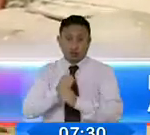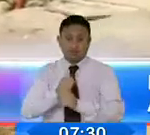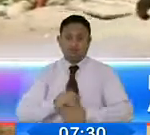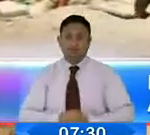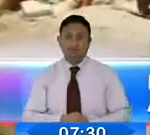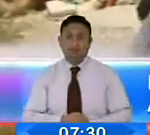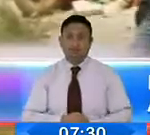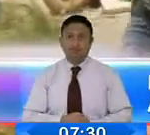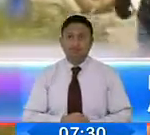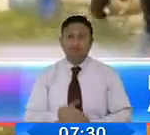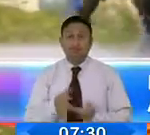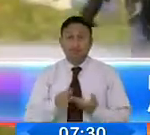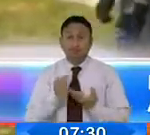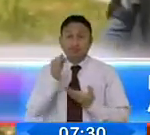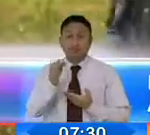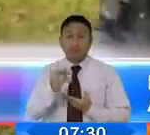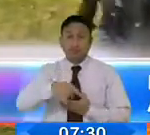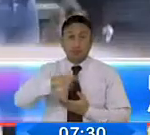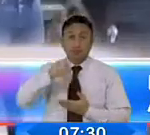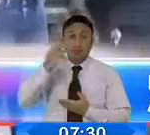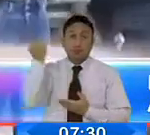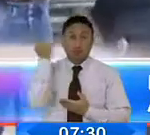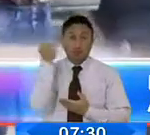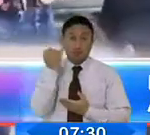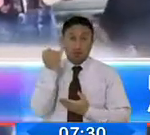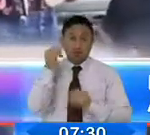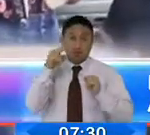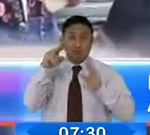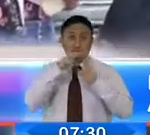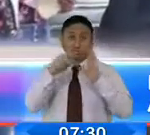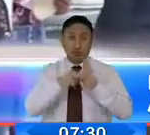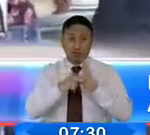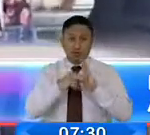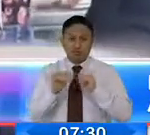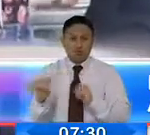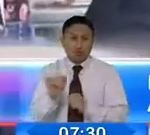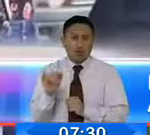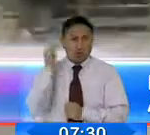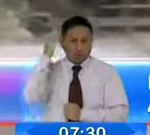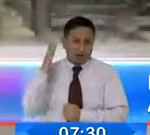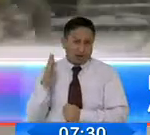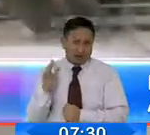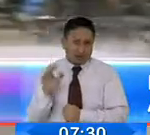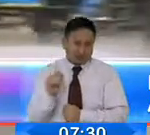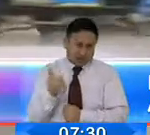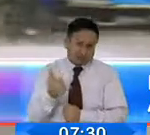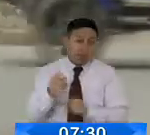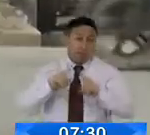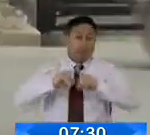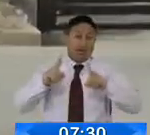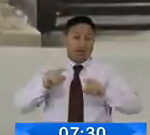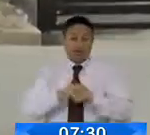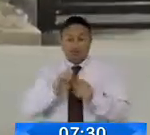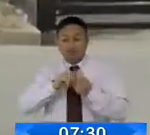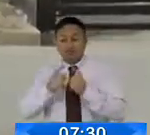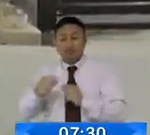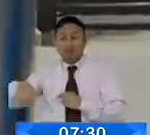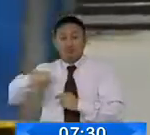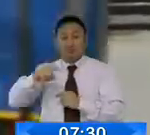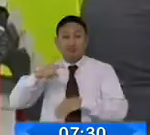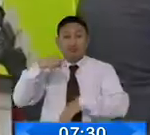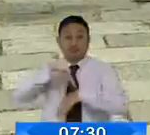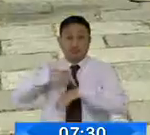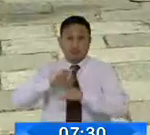Mientras que para los cantones que estén en semáforo verde, las restricciones son similares al semáforo amarillo, con la diferencia de la eliminación del toque de